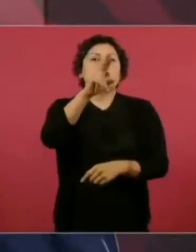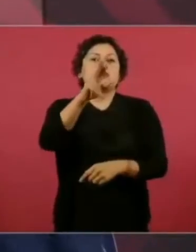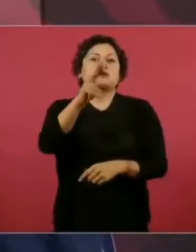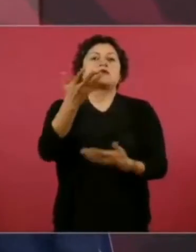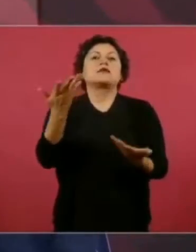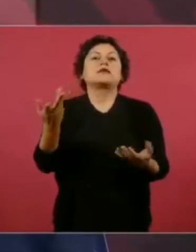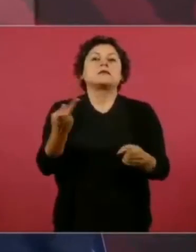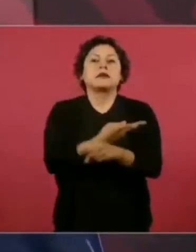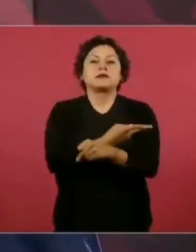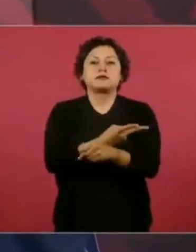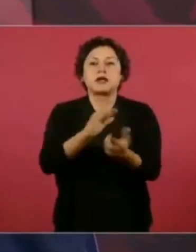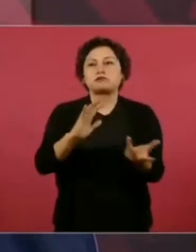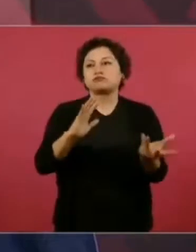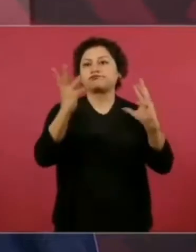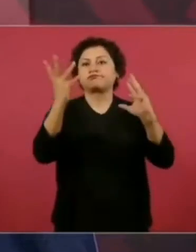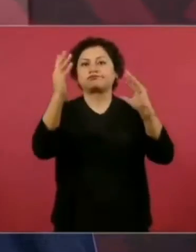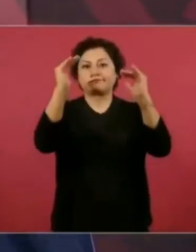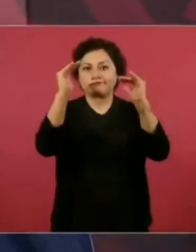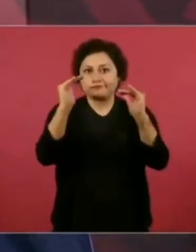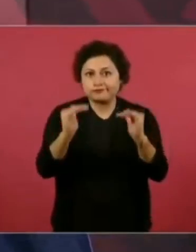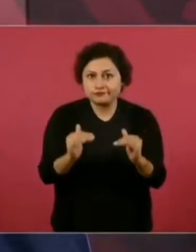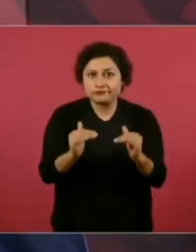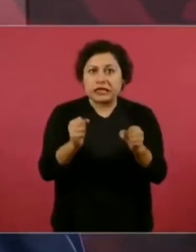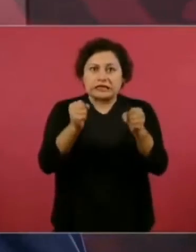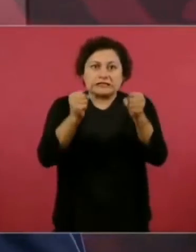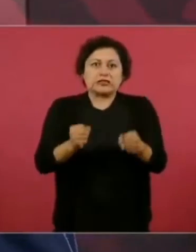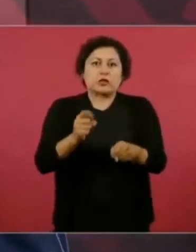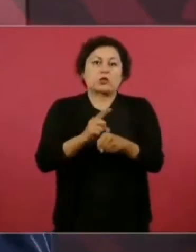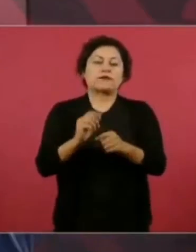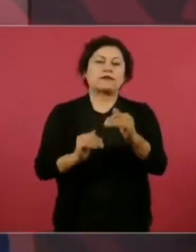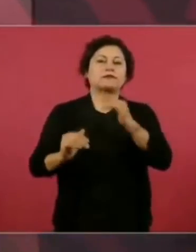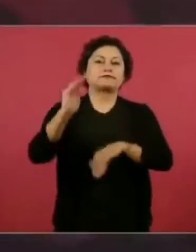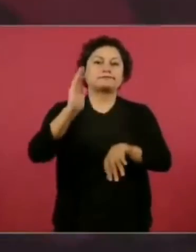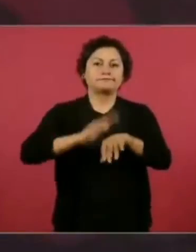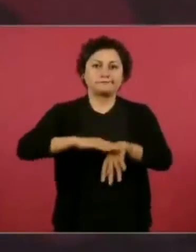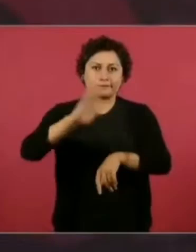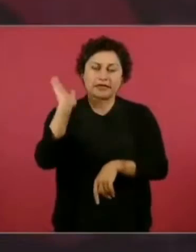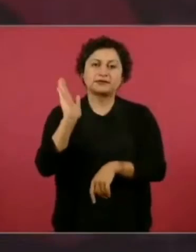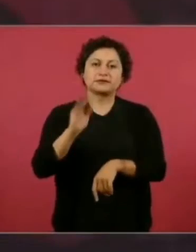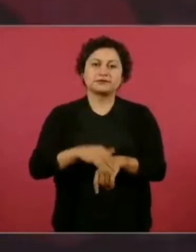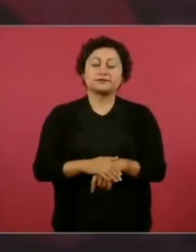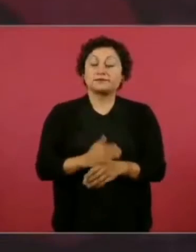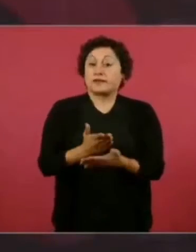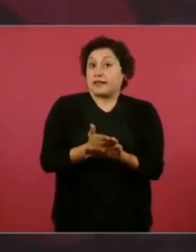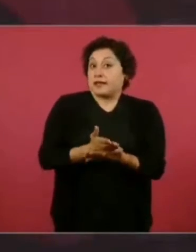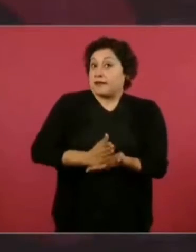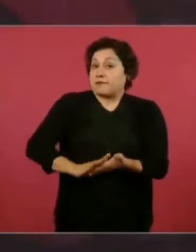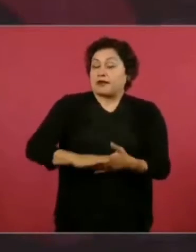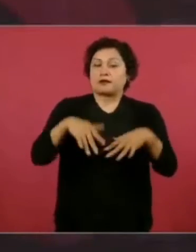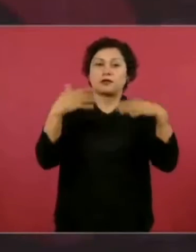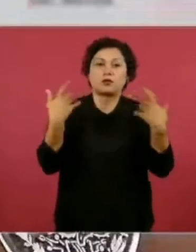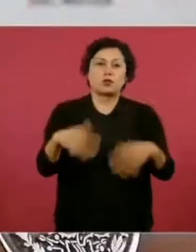también nos ayudó mucho la creación de la Guardia Nacional.